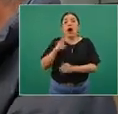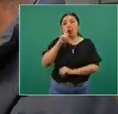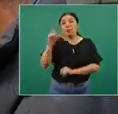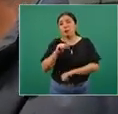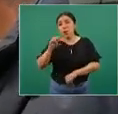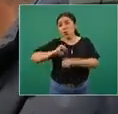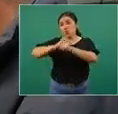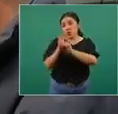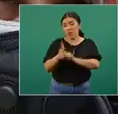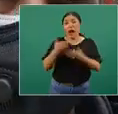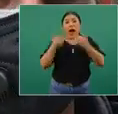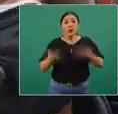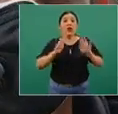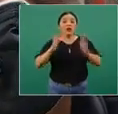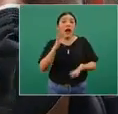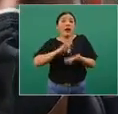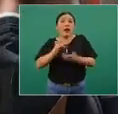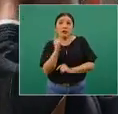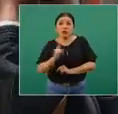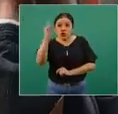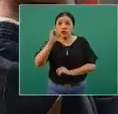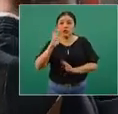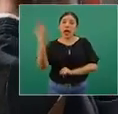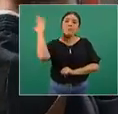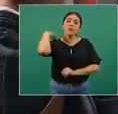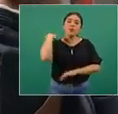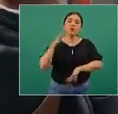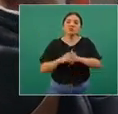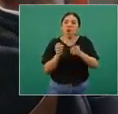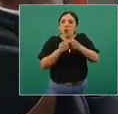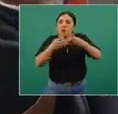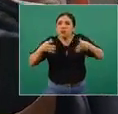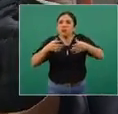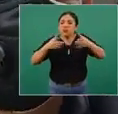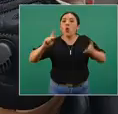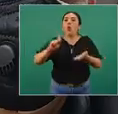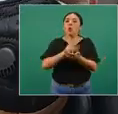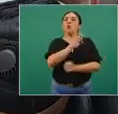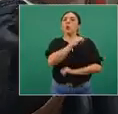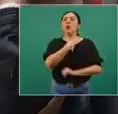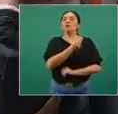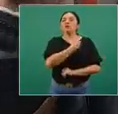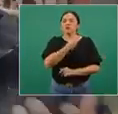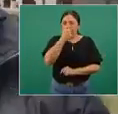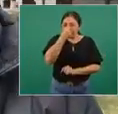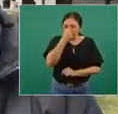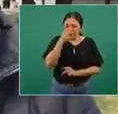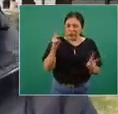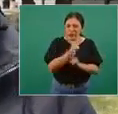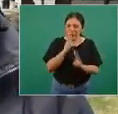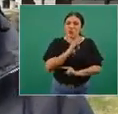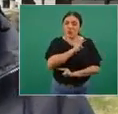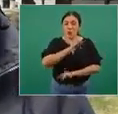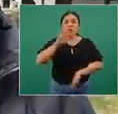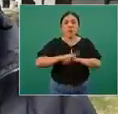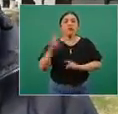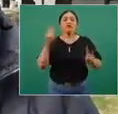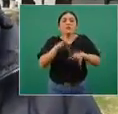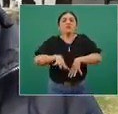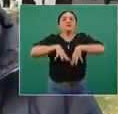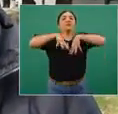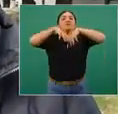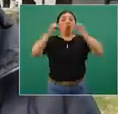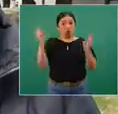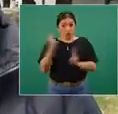ahora gracias a Dios ya mis pulmones ya se esforzaron, ya puedo aguantar más la respiración, ya puedo respirar más profundo. Antes era